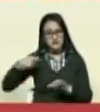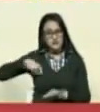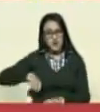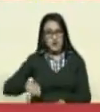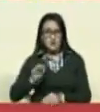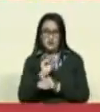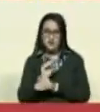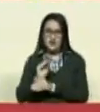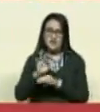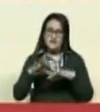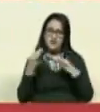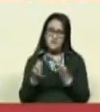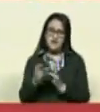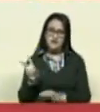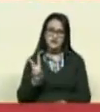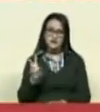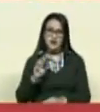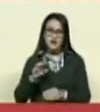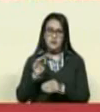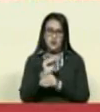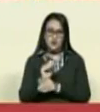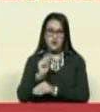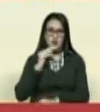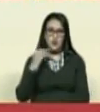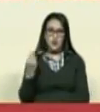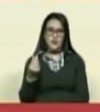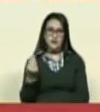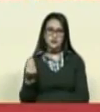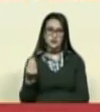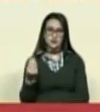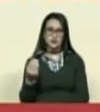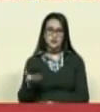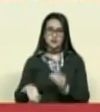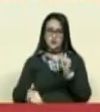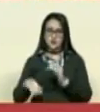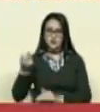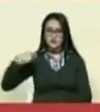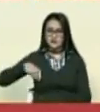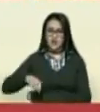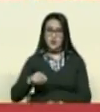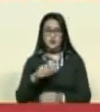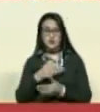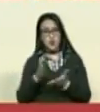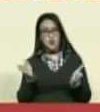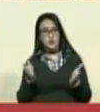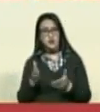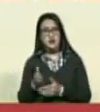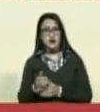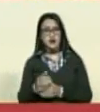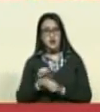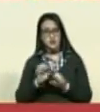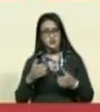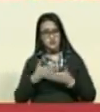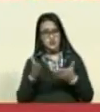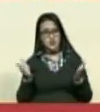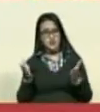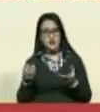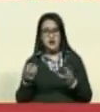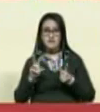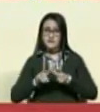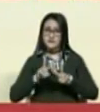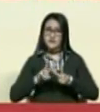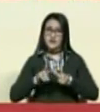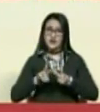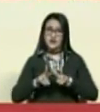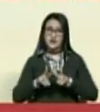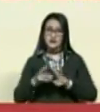proteger a la familia venezolana, proteger a la juventud. Incrementar las inversiones en salud pública, en educación pública, en vivienda,